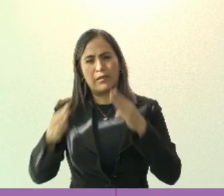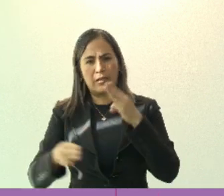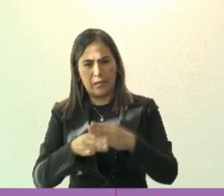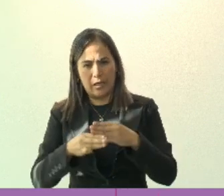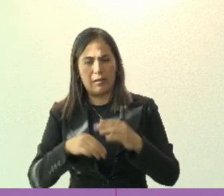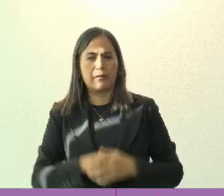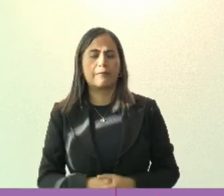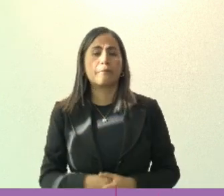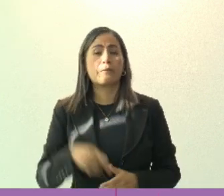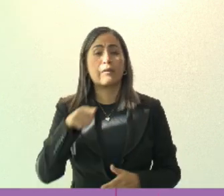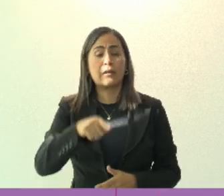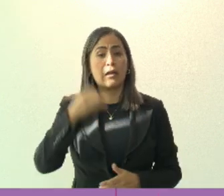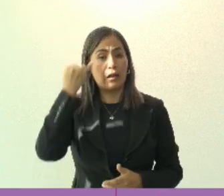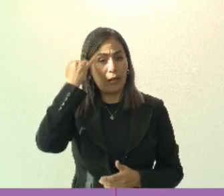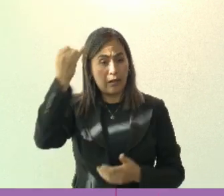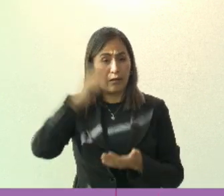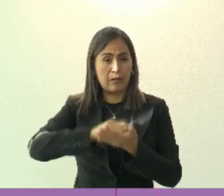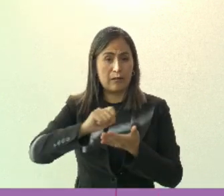Es autor de